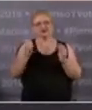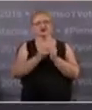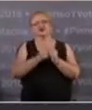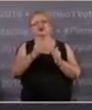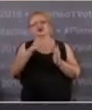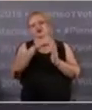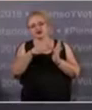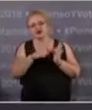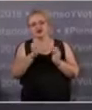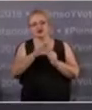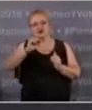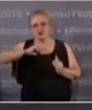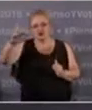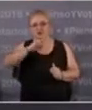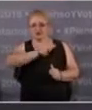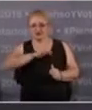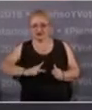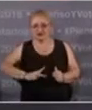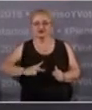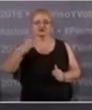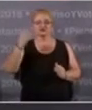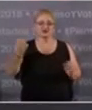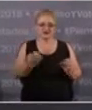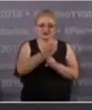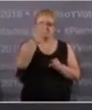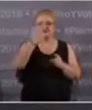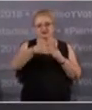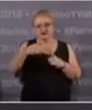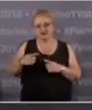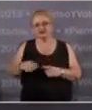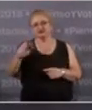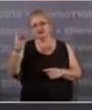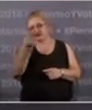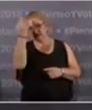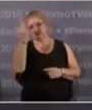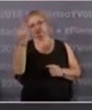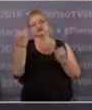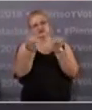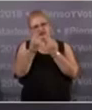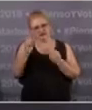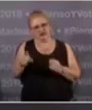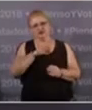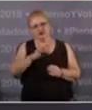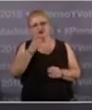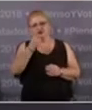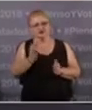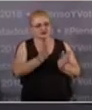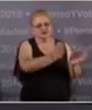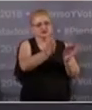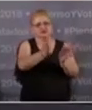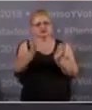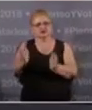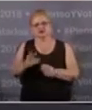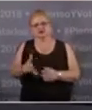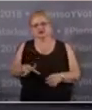autoridades municipales de distintas instancias y estatales y a veces federales, canalizar cada uno de los esfuerzos y prevenir la